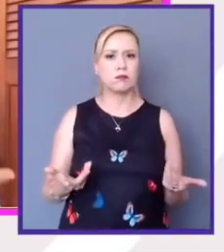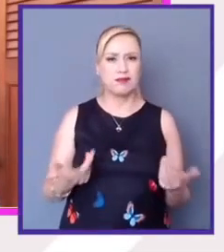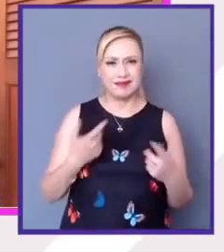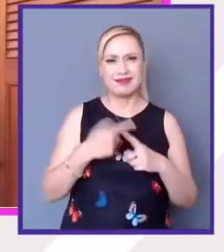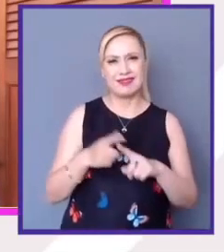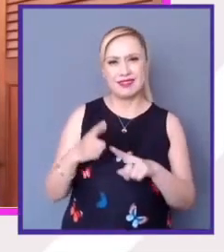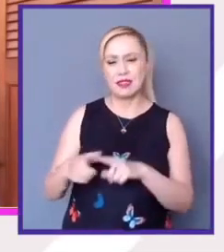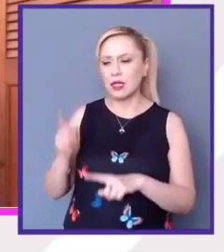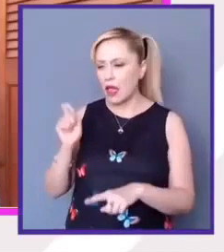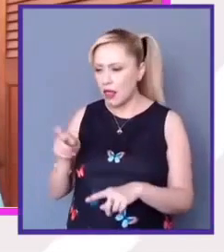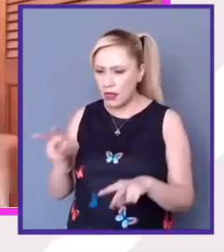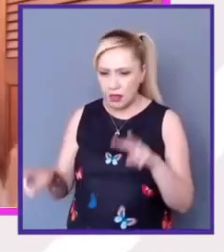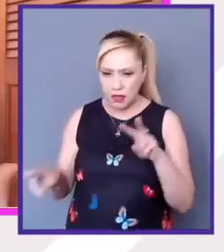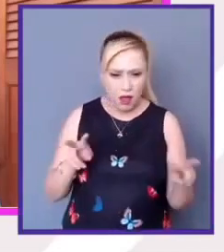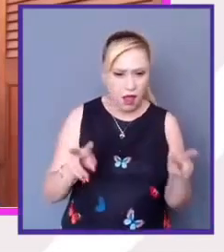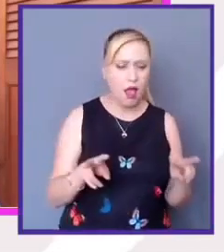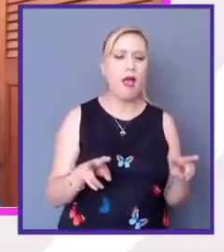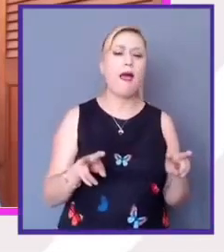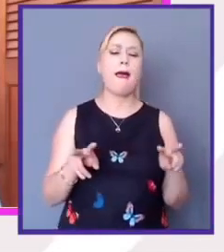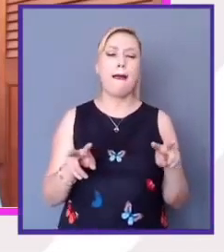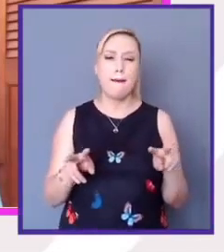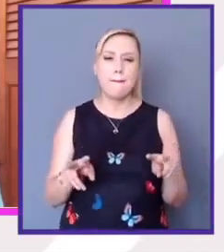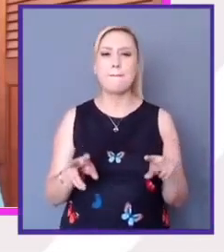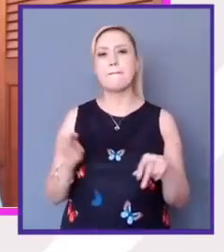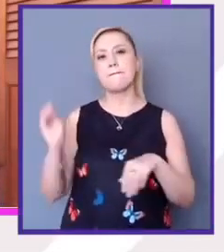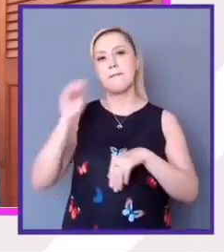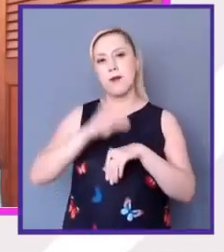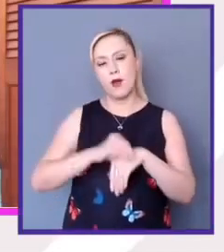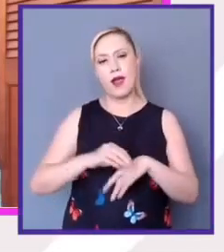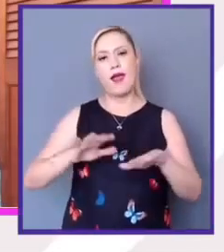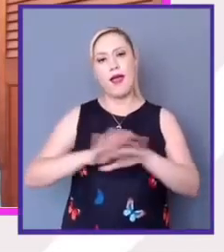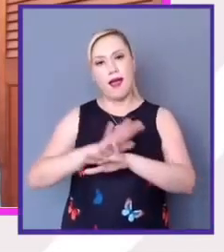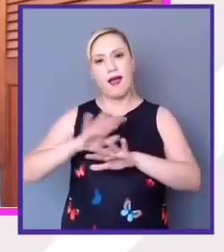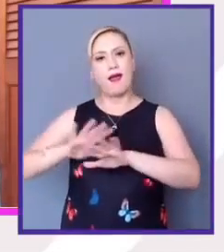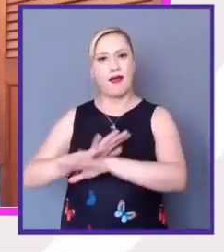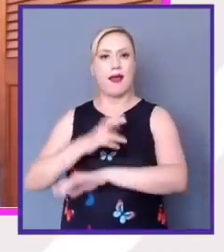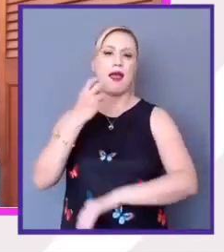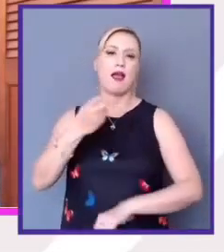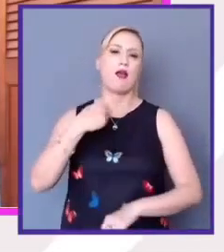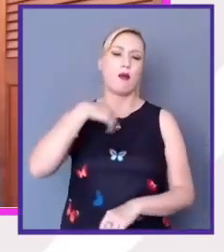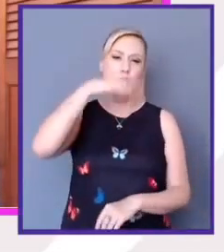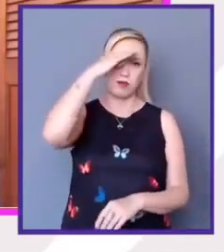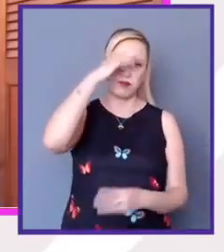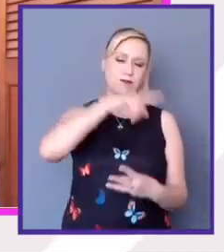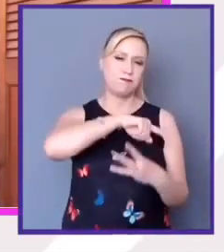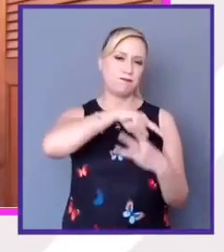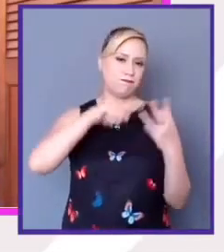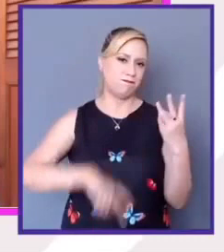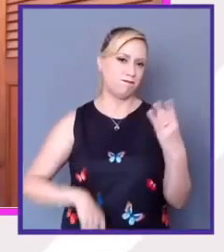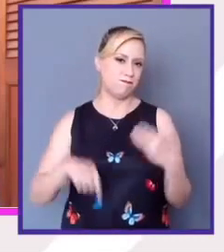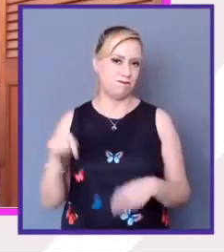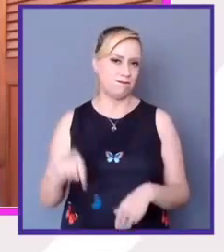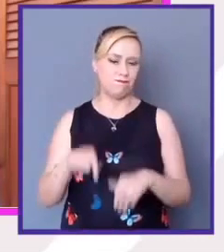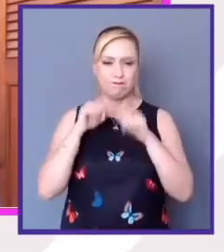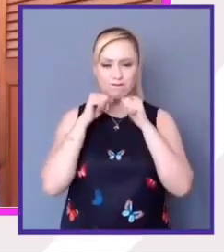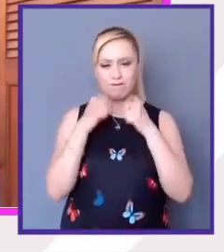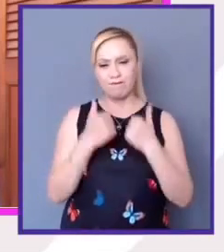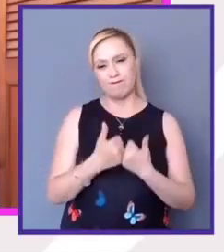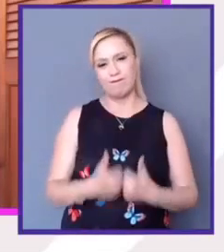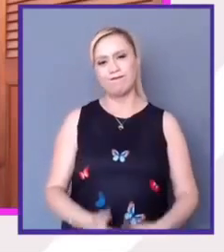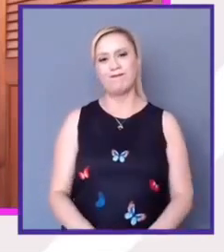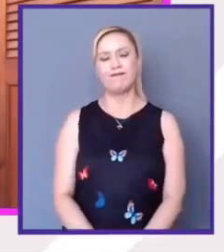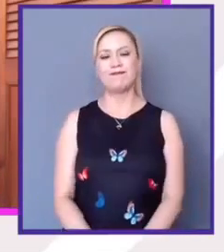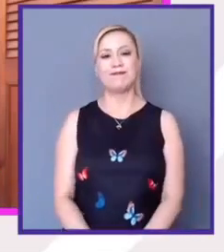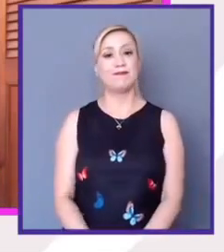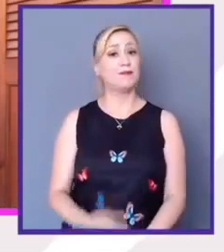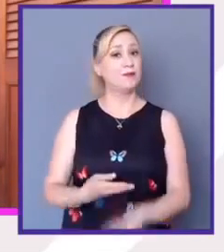de quiénes son esas personas y así tomar medidas, ¿no? Entonces, pues eso es lo que consideramos desde Racismo MX. Muy